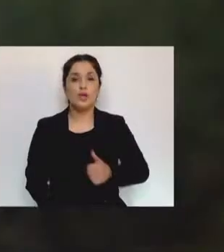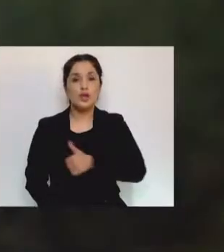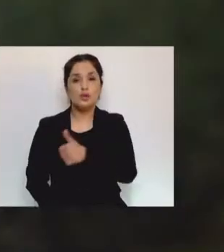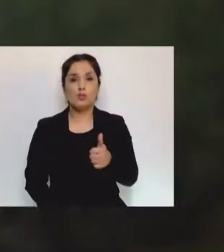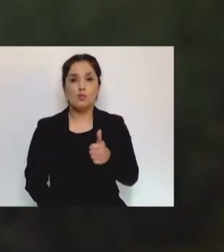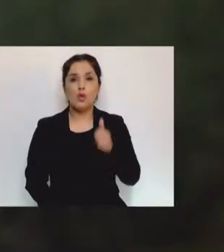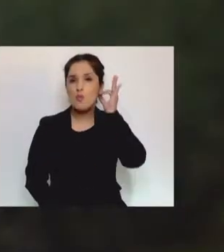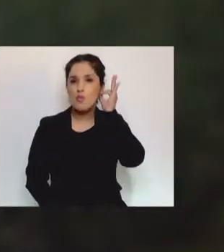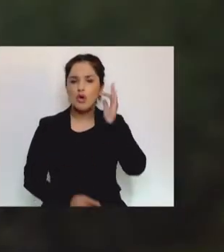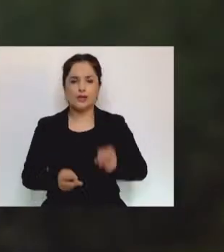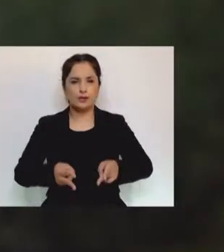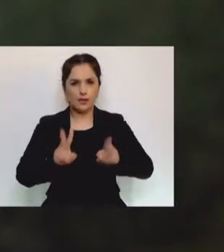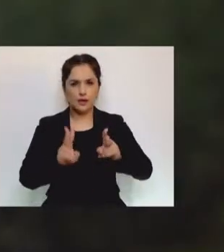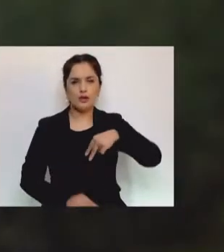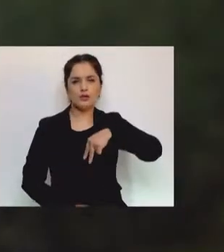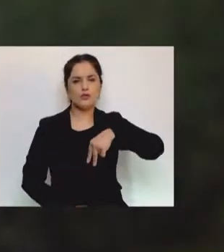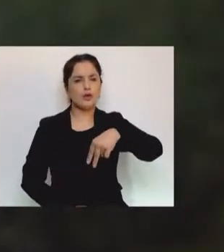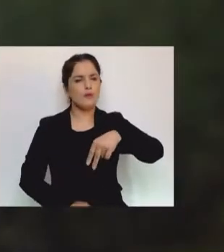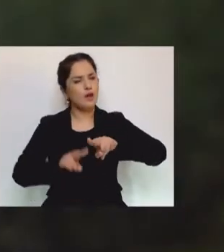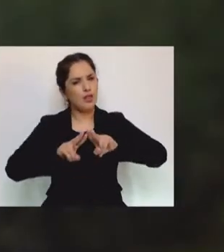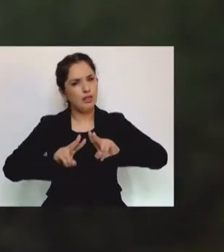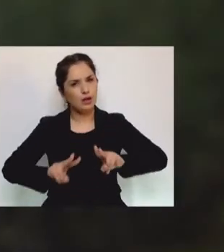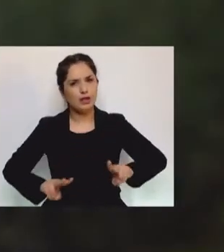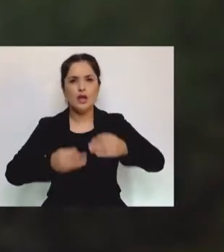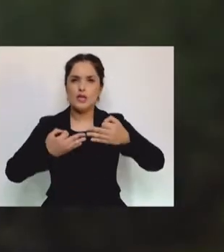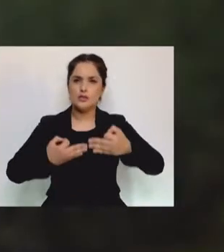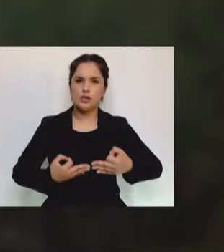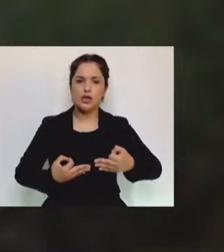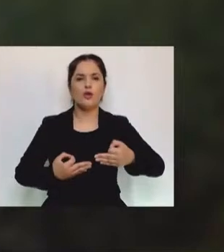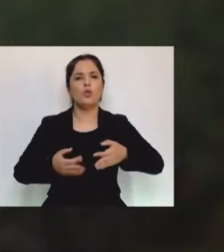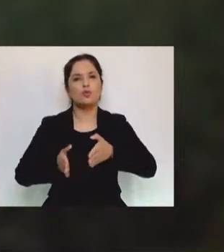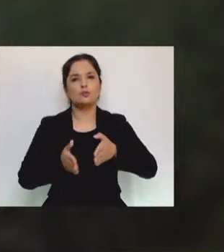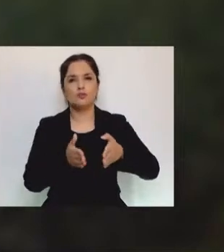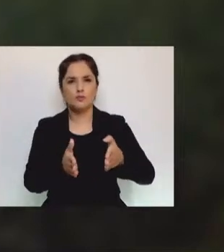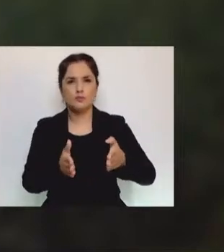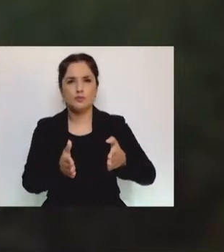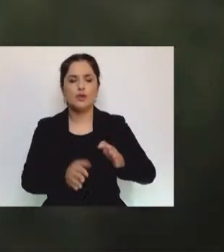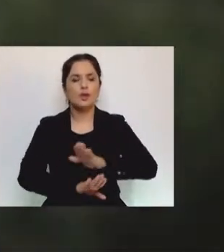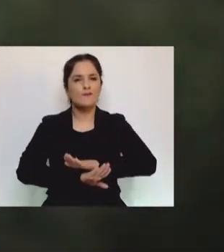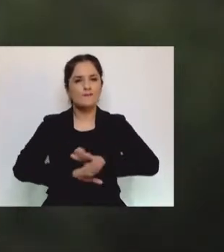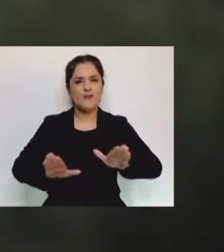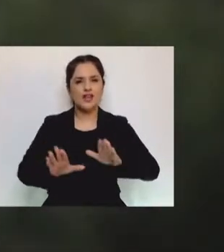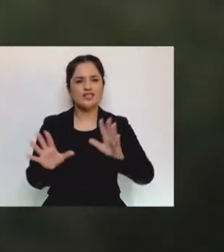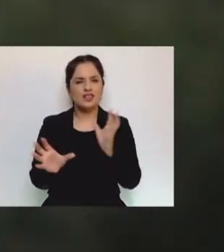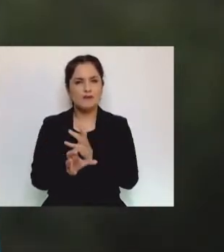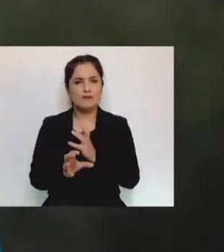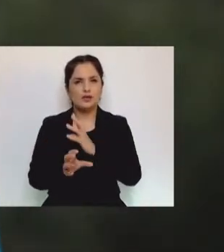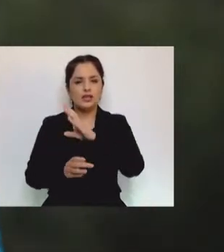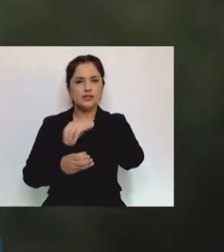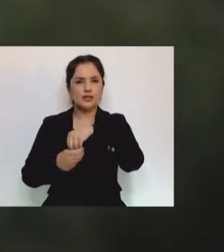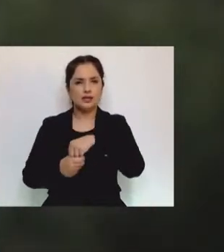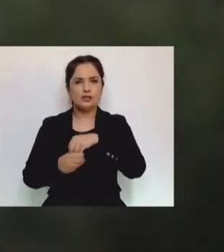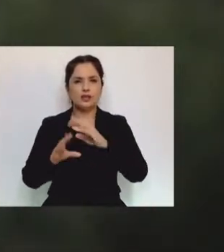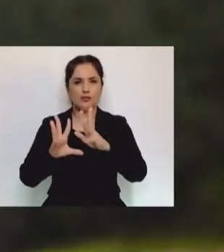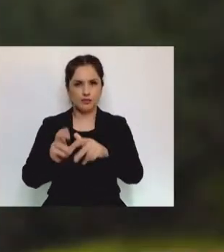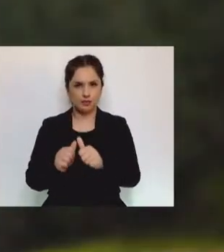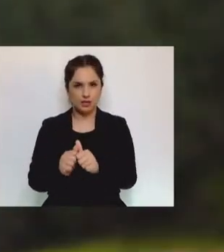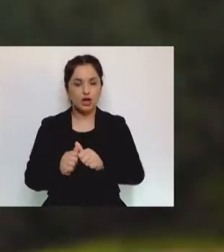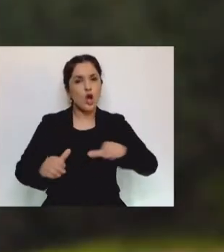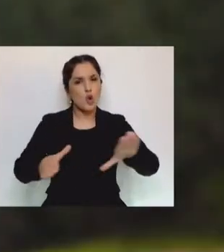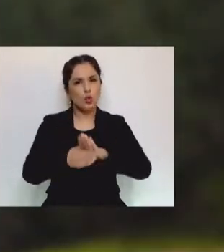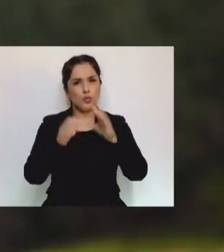las mujeres merecemos caminar tranquilas y seguras por las calles de nuestra ciudad bastante violencia intrafamiliar